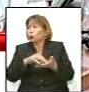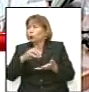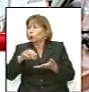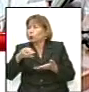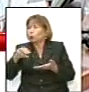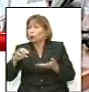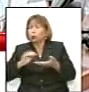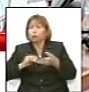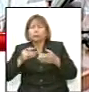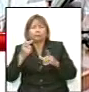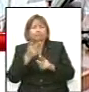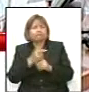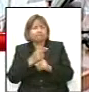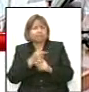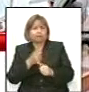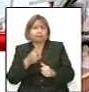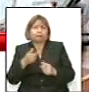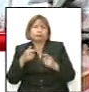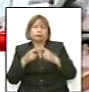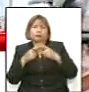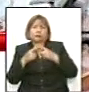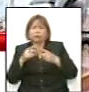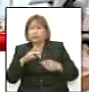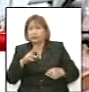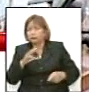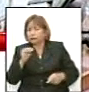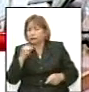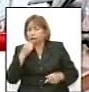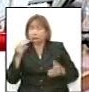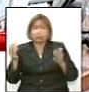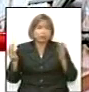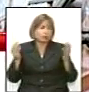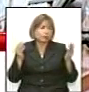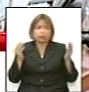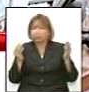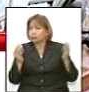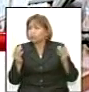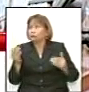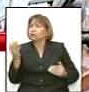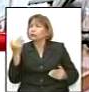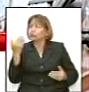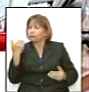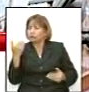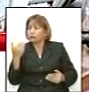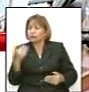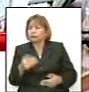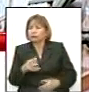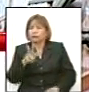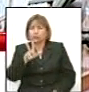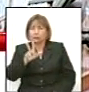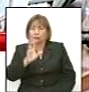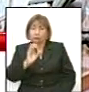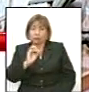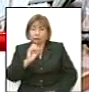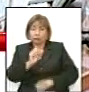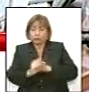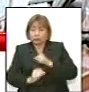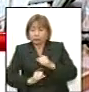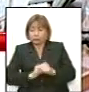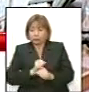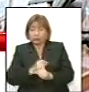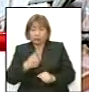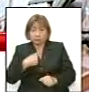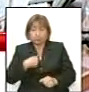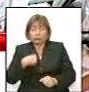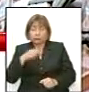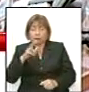por el terrorismo, la violencia. Usted hace un comparativo de cómo era la situación hace 30 años. Yo tengo 30